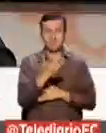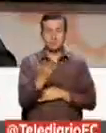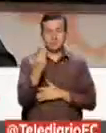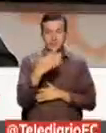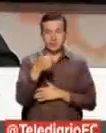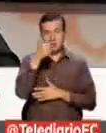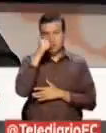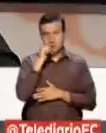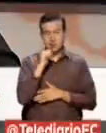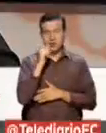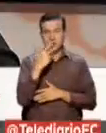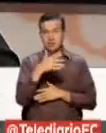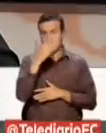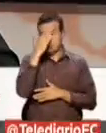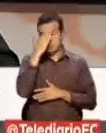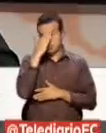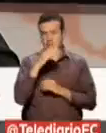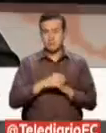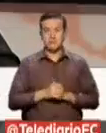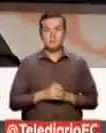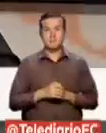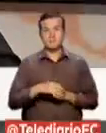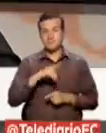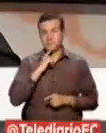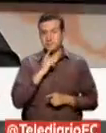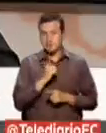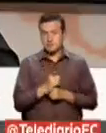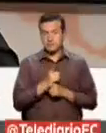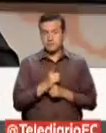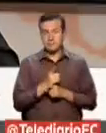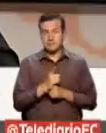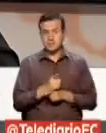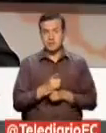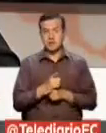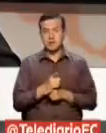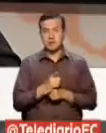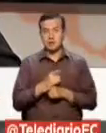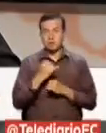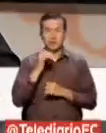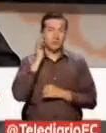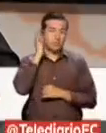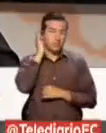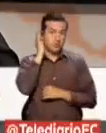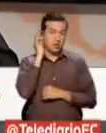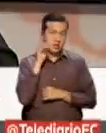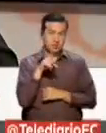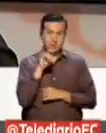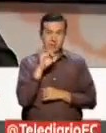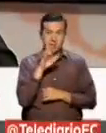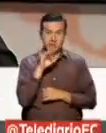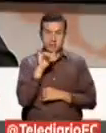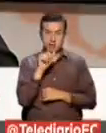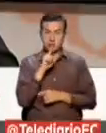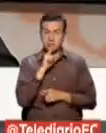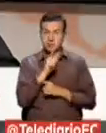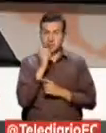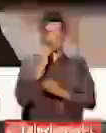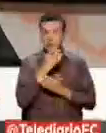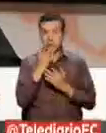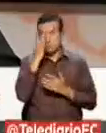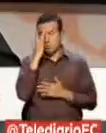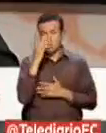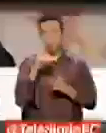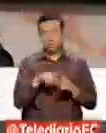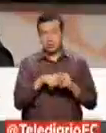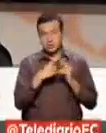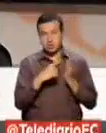de ayer, como usted lo menciona, estas declaraciones que la señora Patricia hizo en los medios de comunicación fue previo al